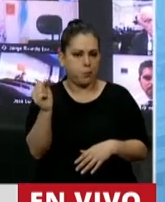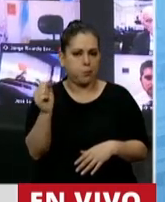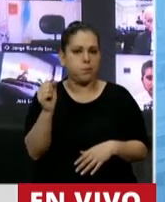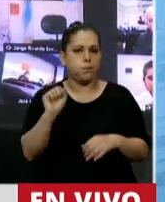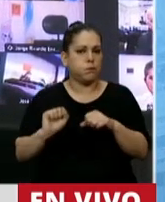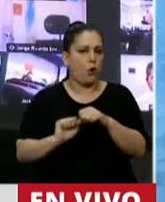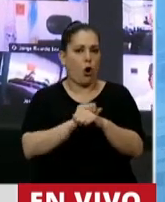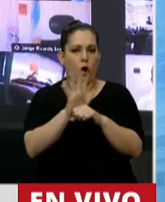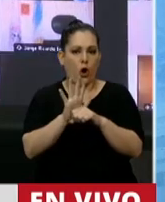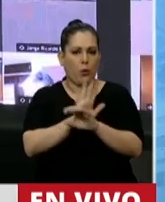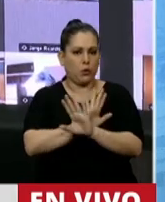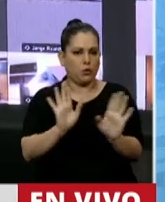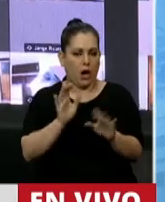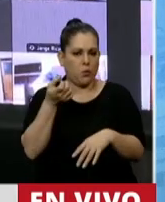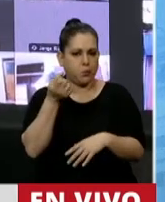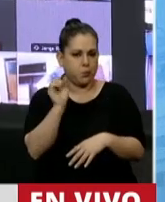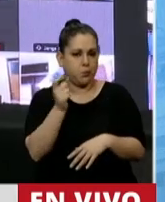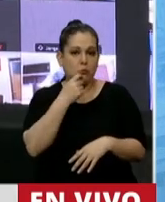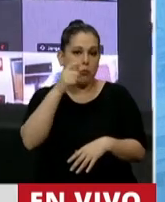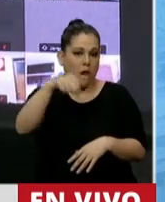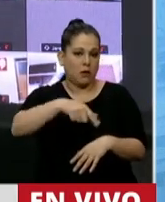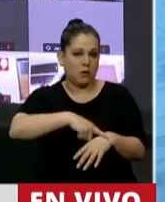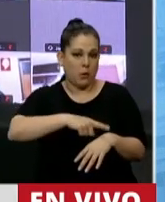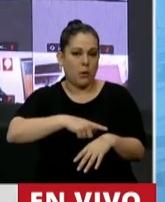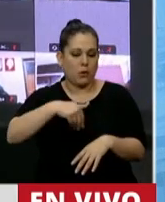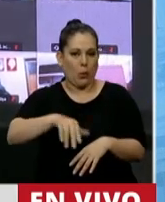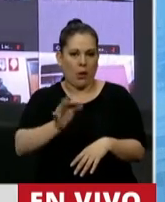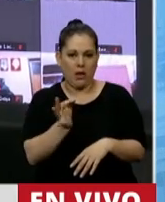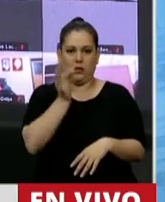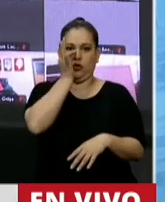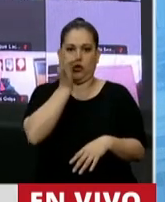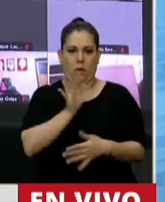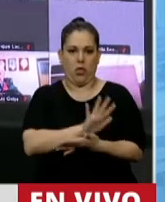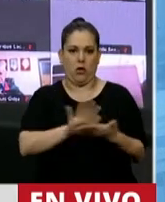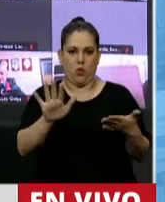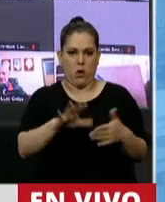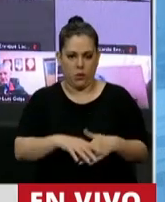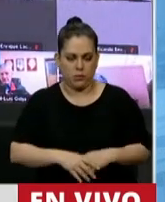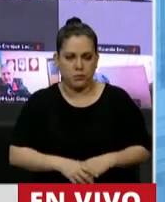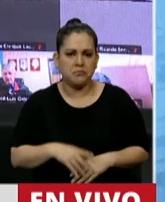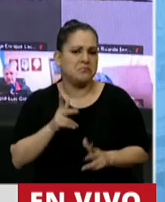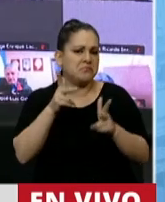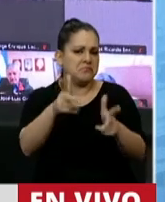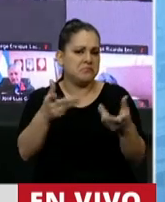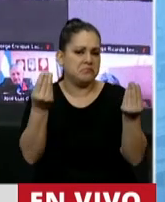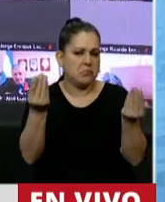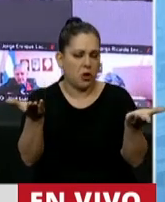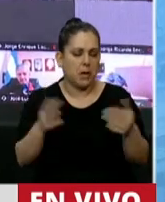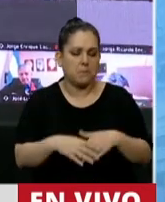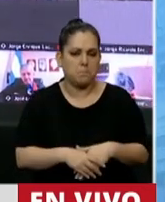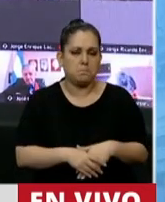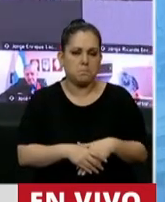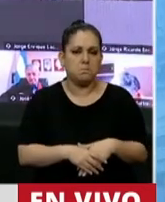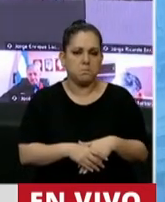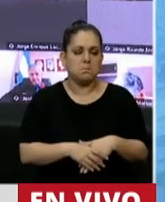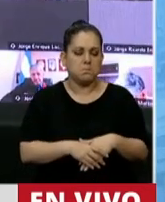cómic y en este momento por ejemplo estoy con hisopado digo esto señor pero exigente